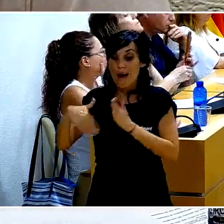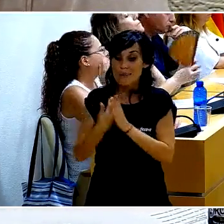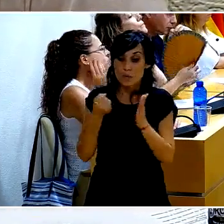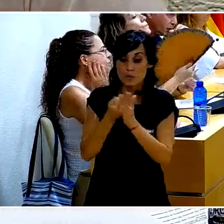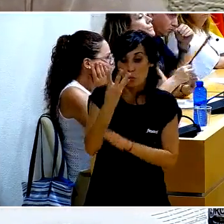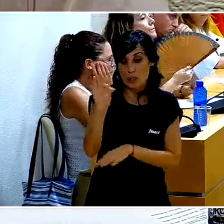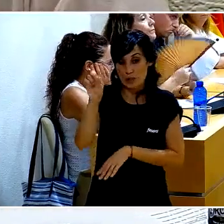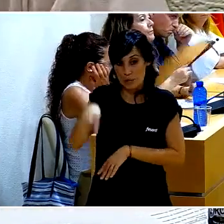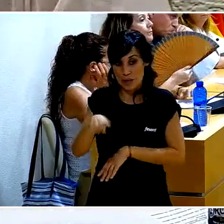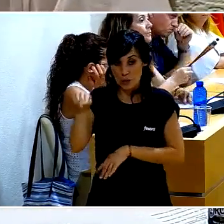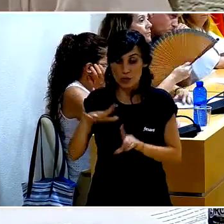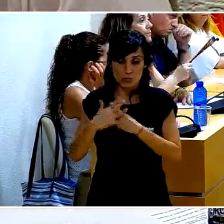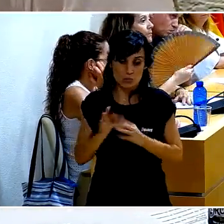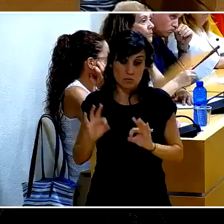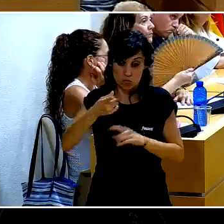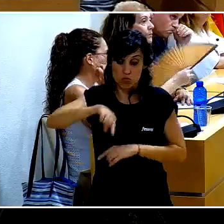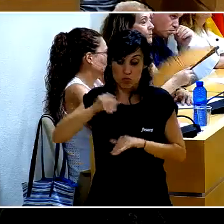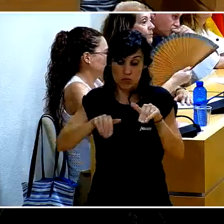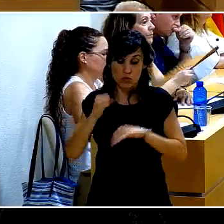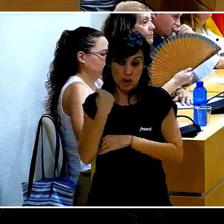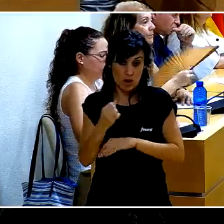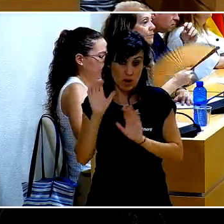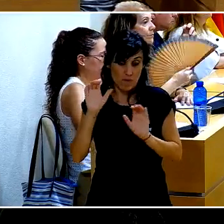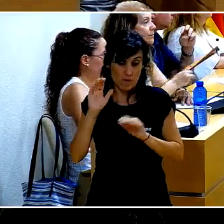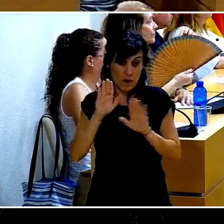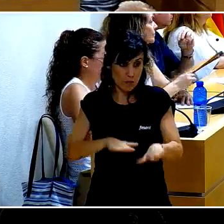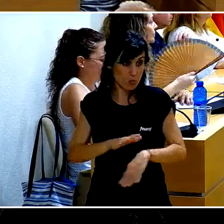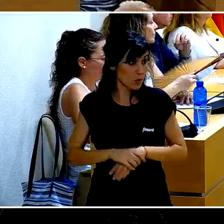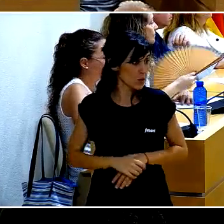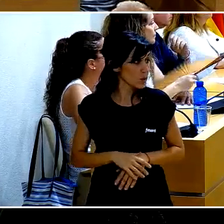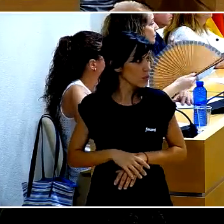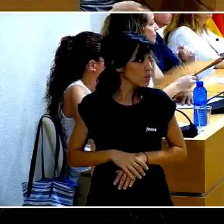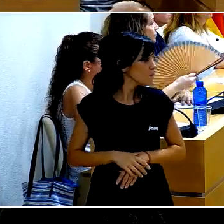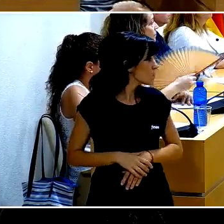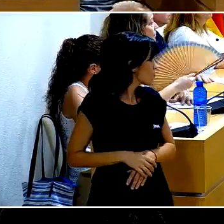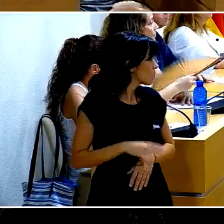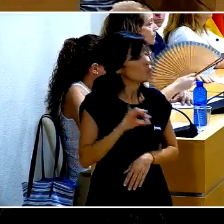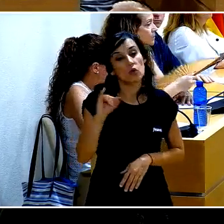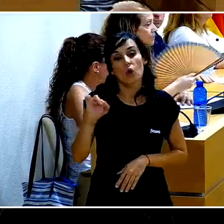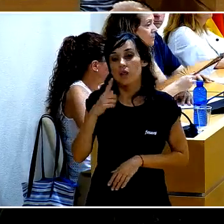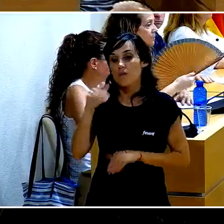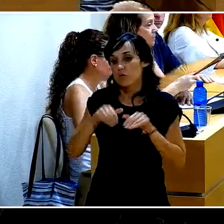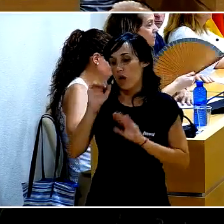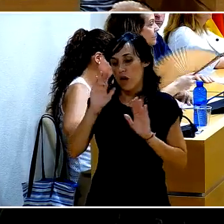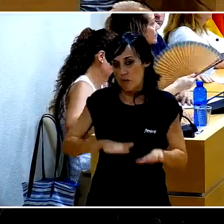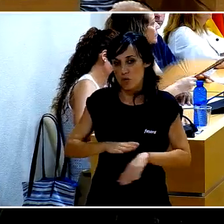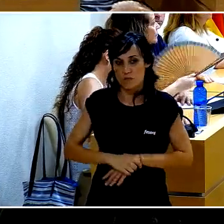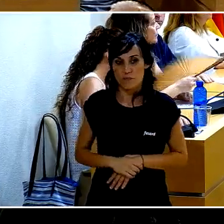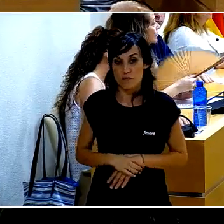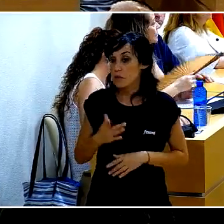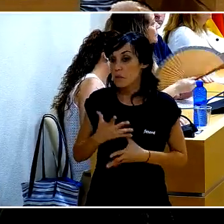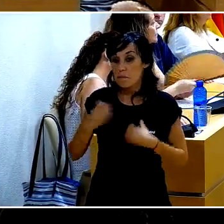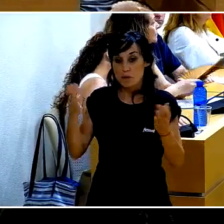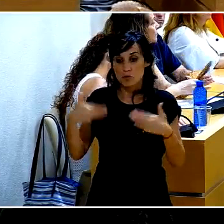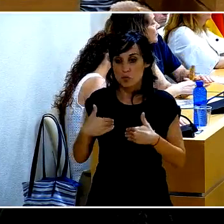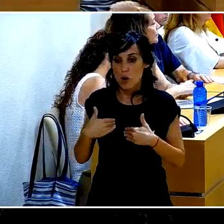de obras. Nuestro voto será a favor. Muchas gracias. Regidora no escrita, Txelo Tarazona. Votaré a favor. Vale, pues si no n'hi ha més paraules,